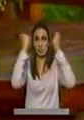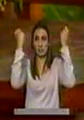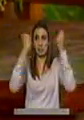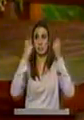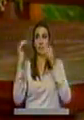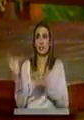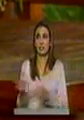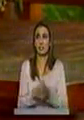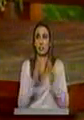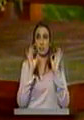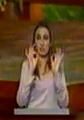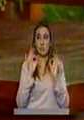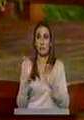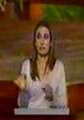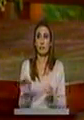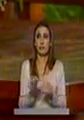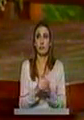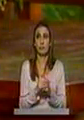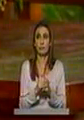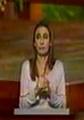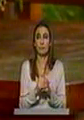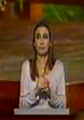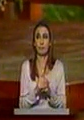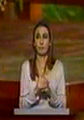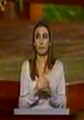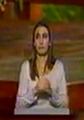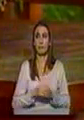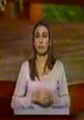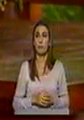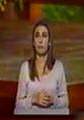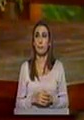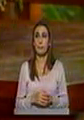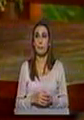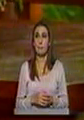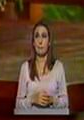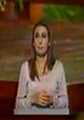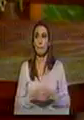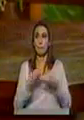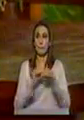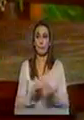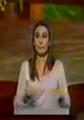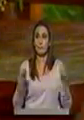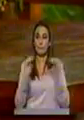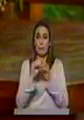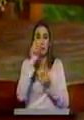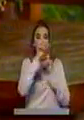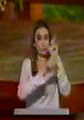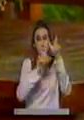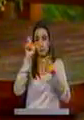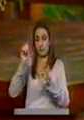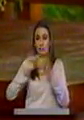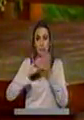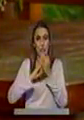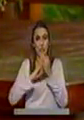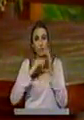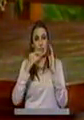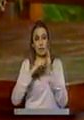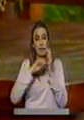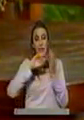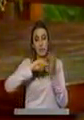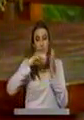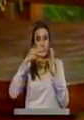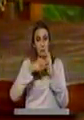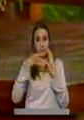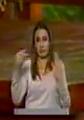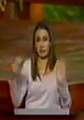cómo poder hacer que... yo creo que ese tipo de personas no son muy tecnológicas. Entonces no van a